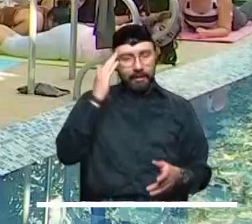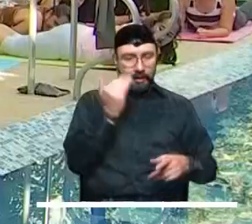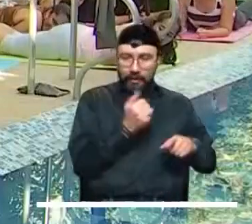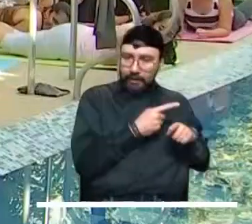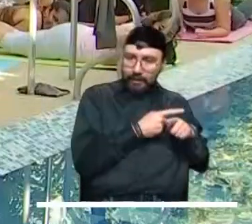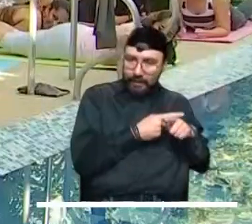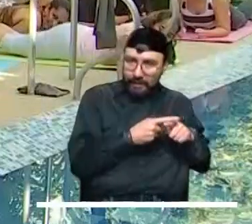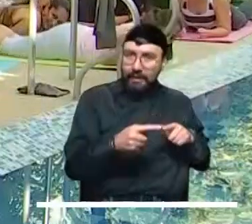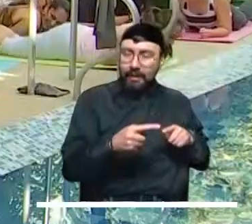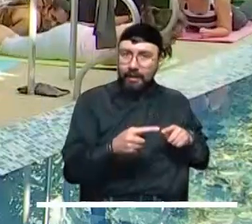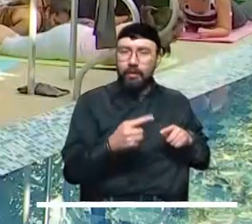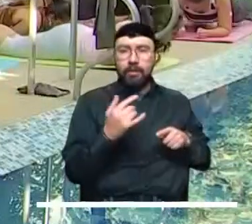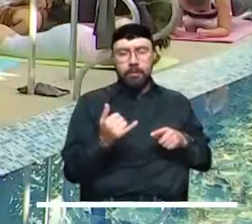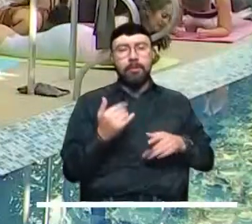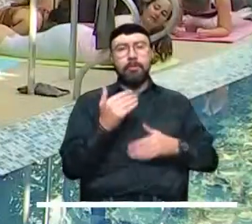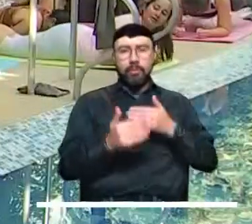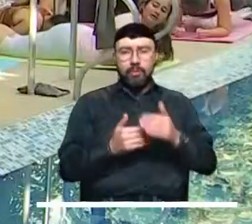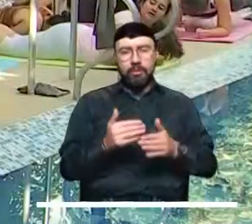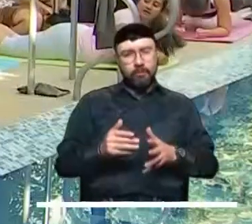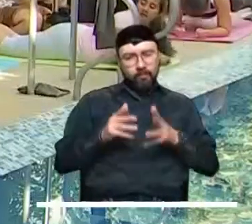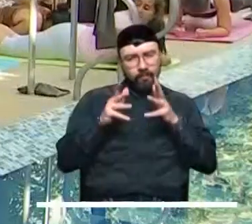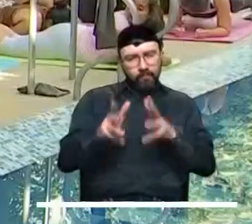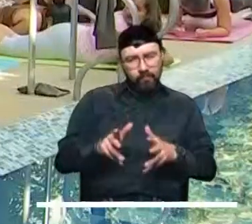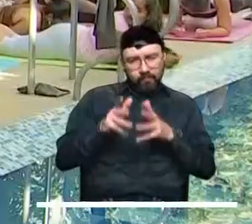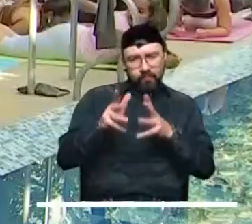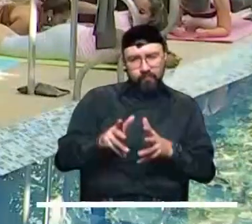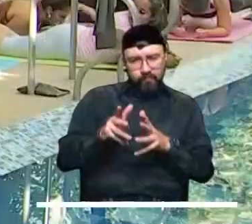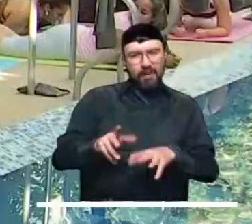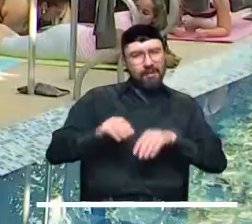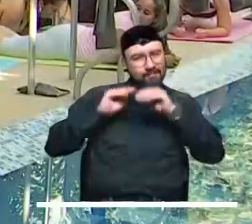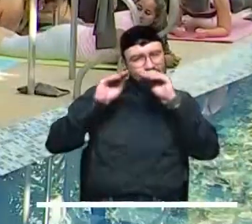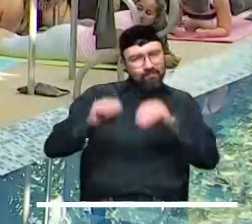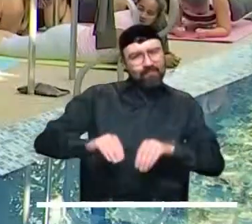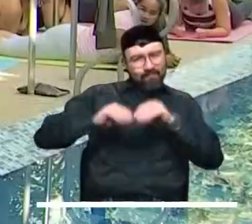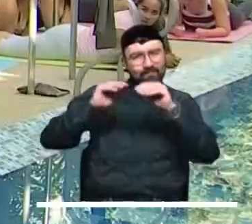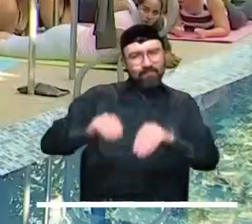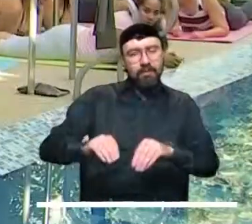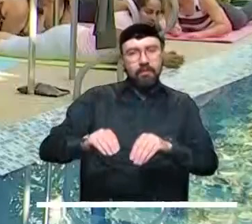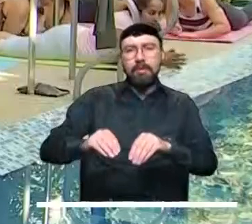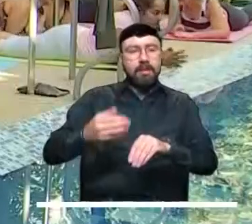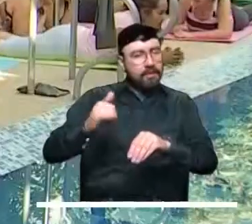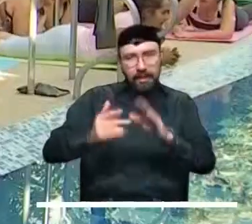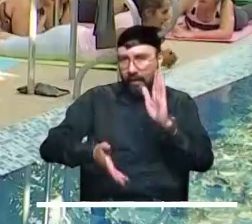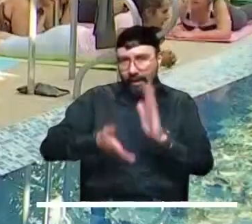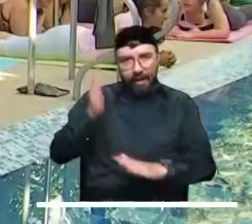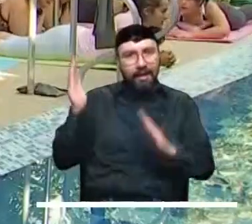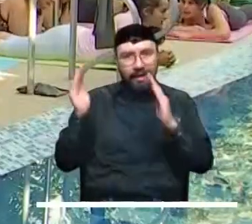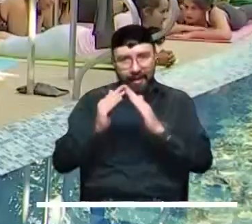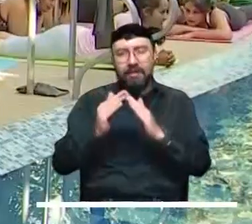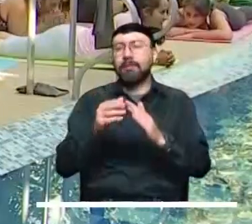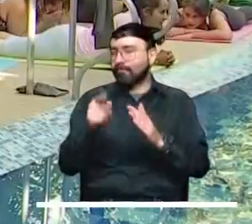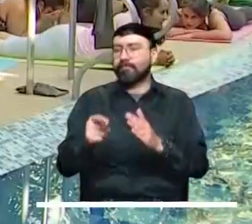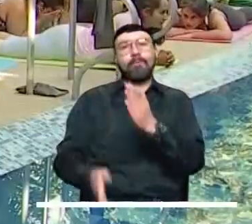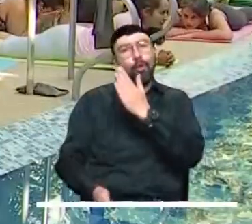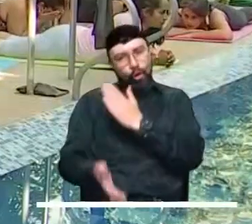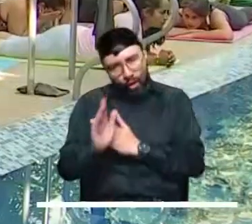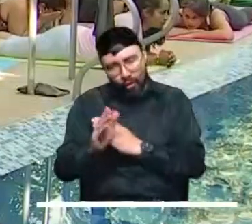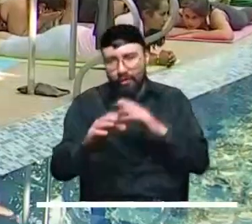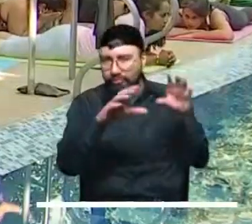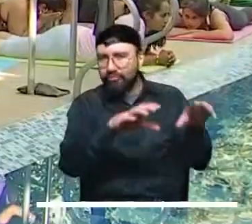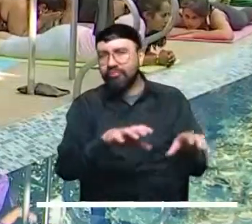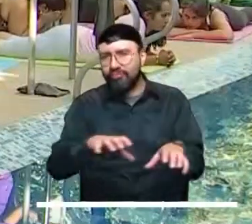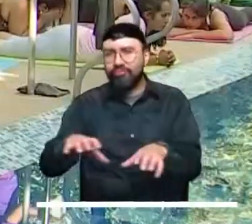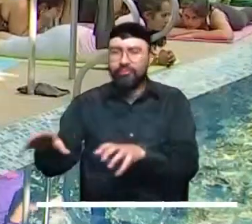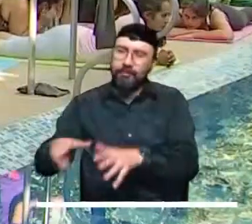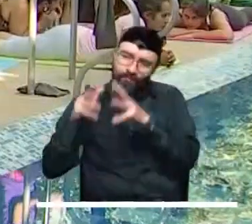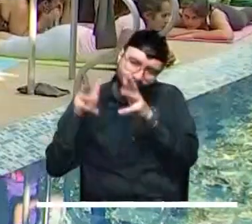hacer un proceso educativo, un proceso de formación y posteriormente ellos van con unas